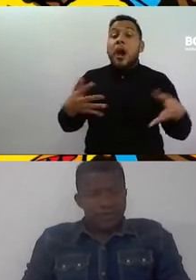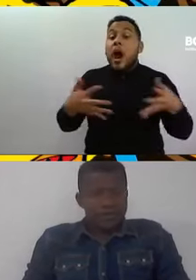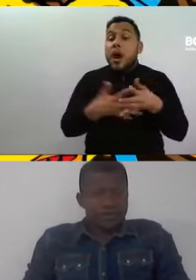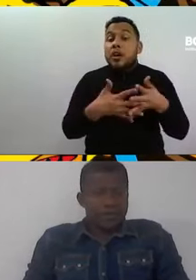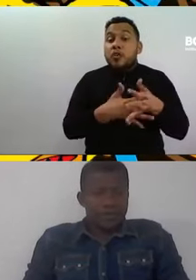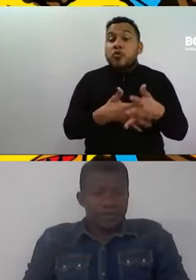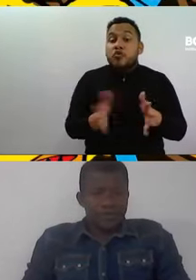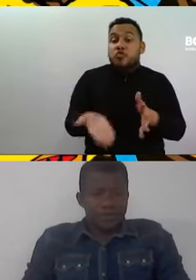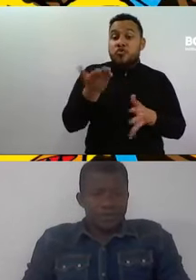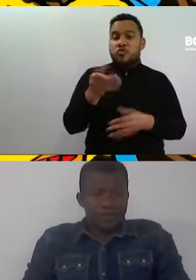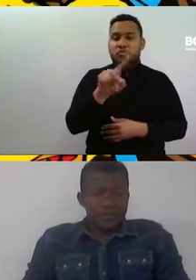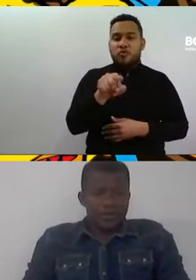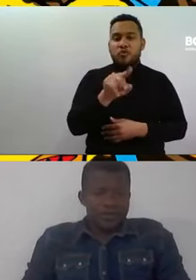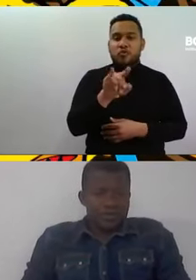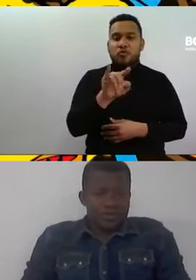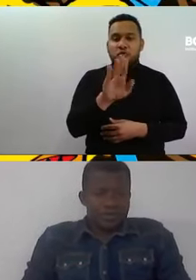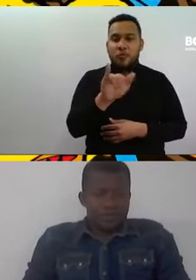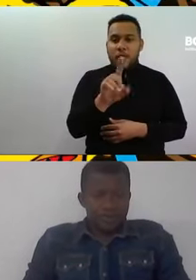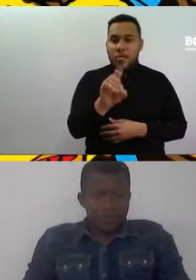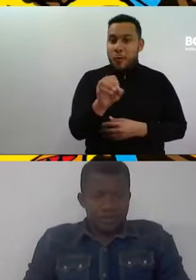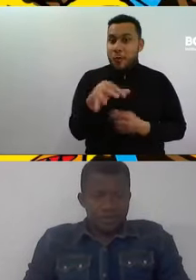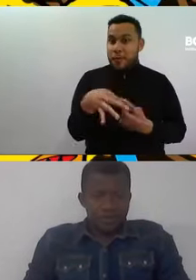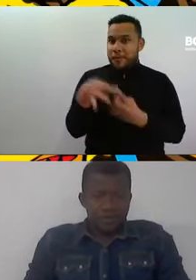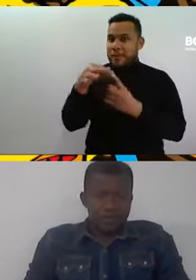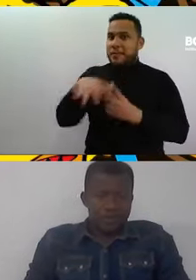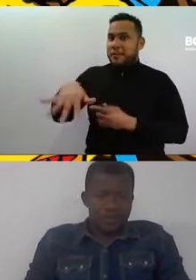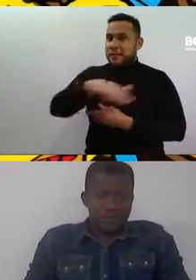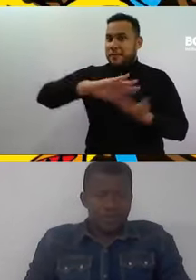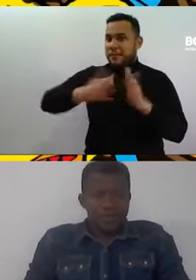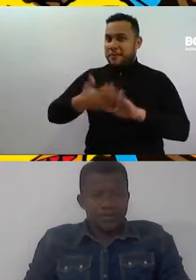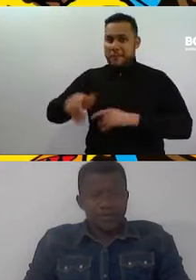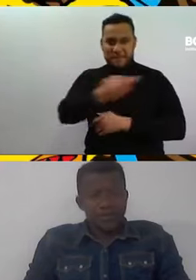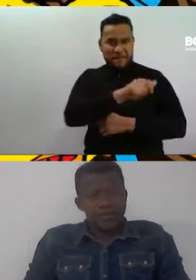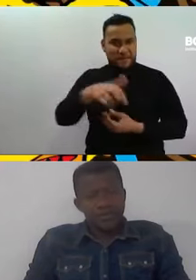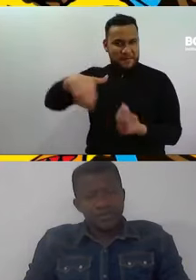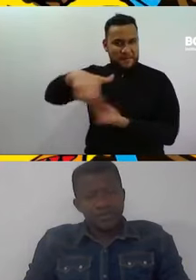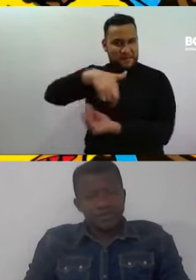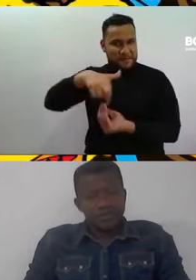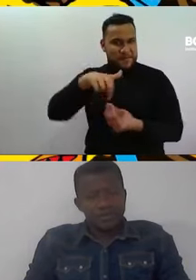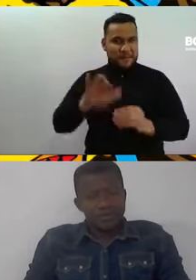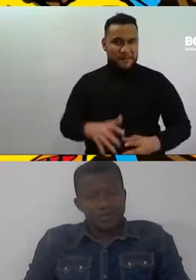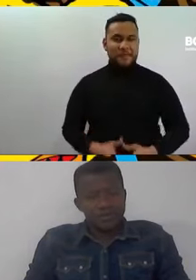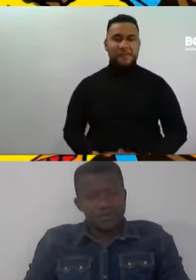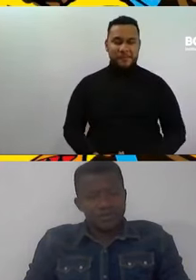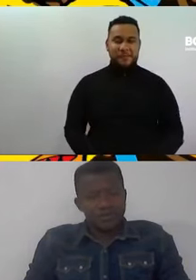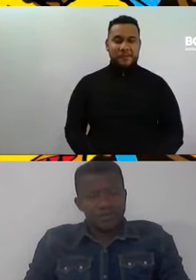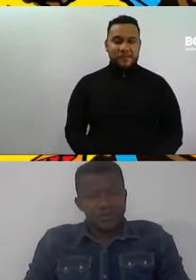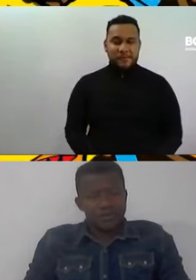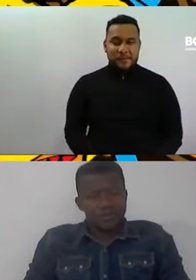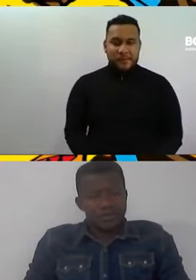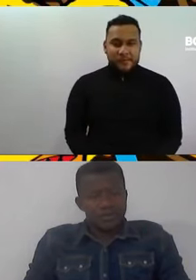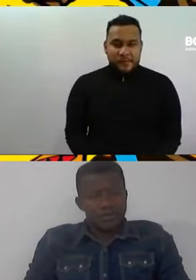nuestra comunidad. O asinan un huisenda, Arie. Visami, sí, asinan.